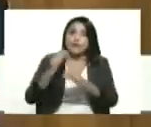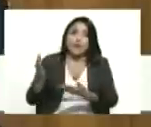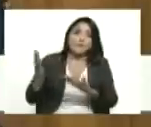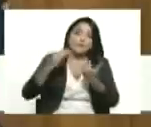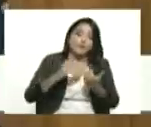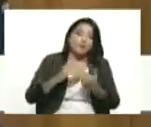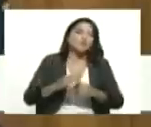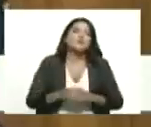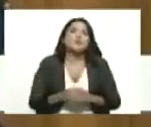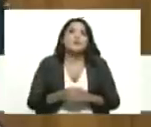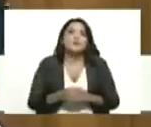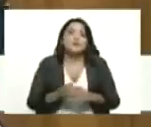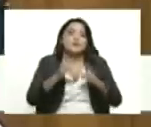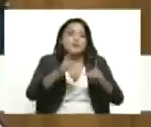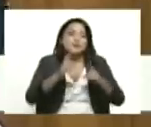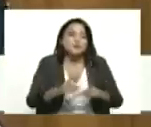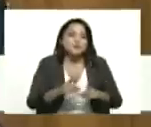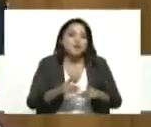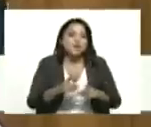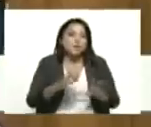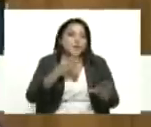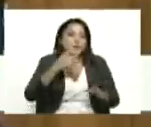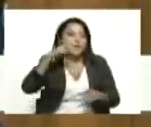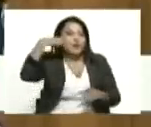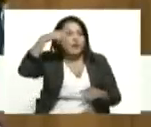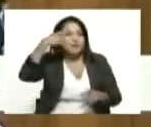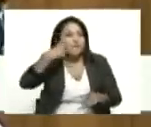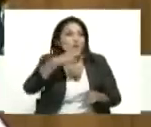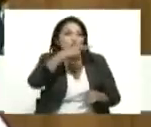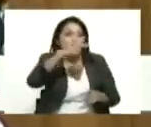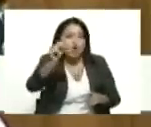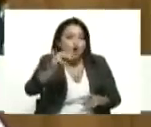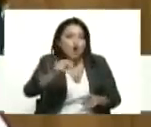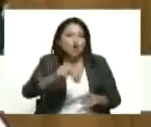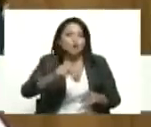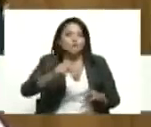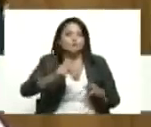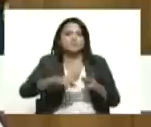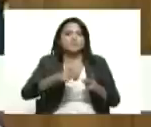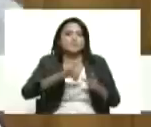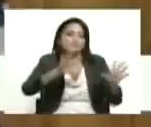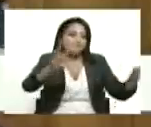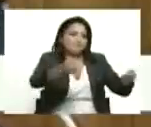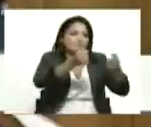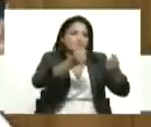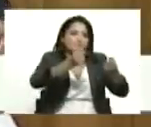Medidas cautelares que serían prohibición de enajenar y grabar, embargo preventivo, incautación, decomiso.